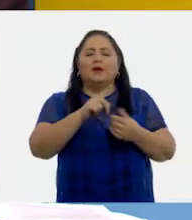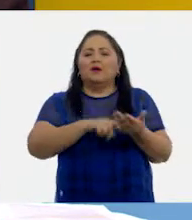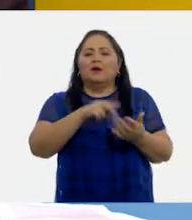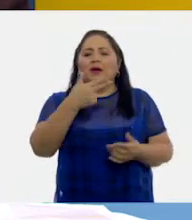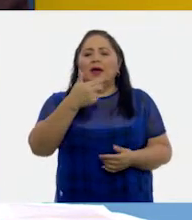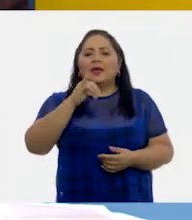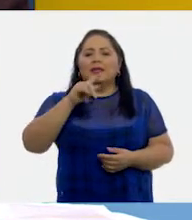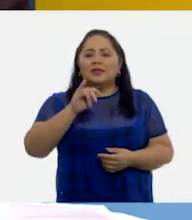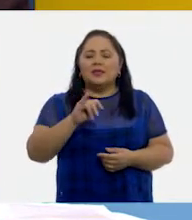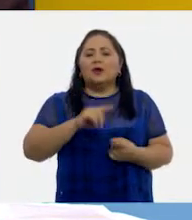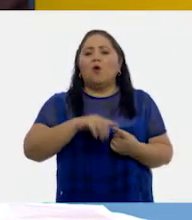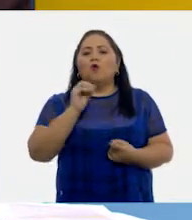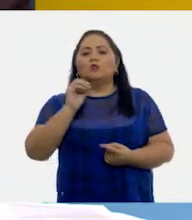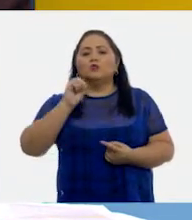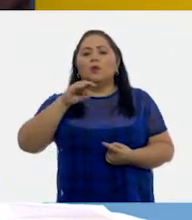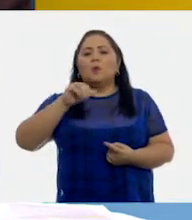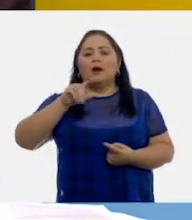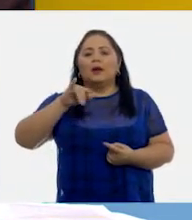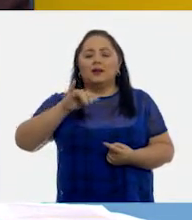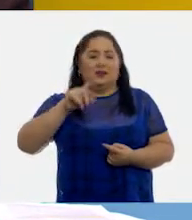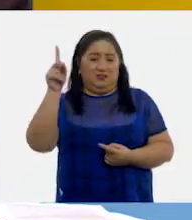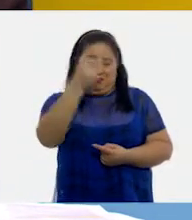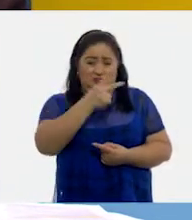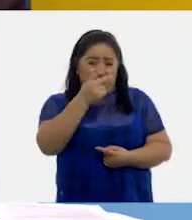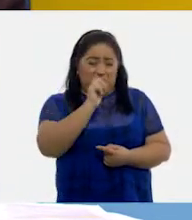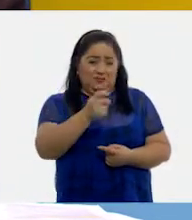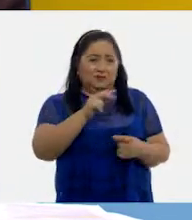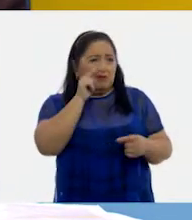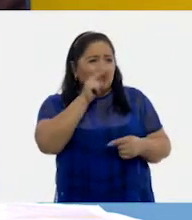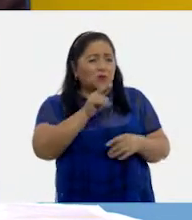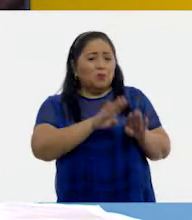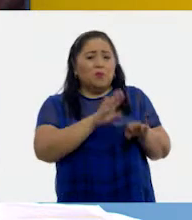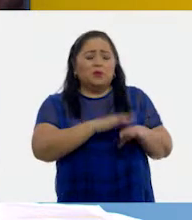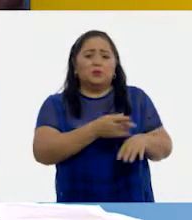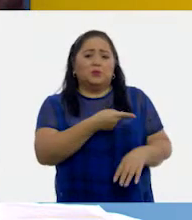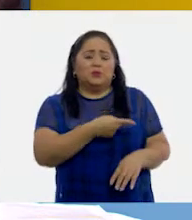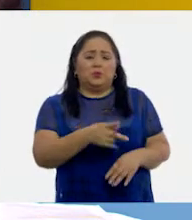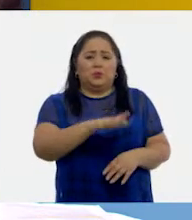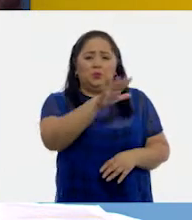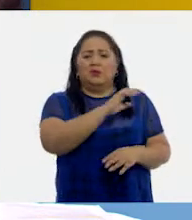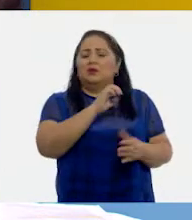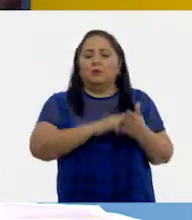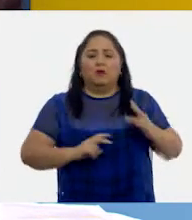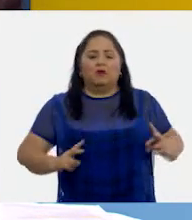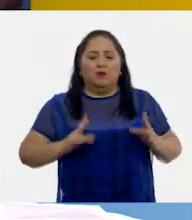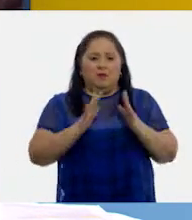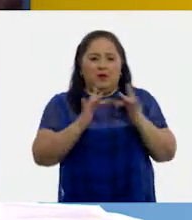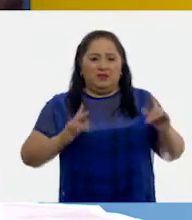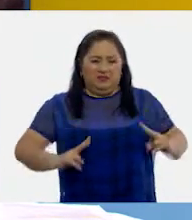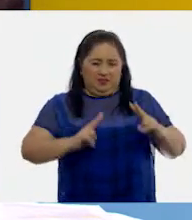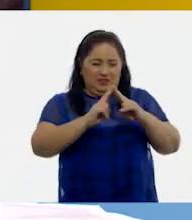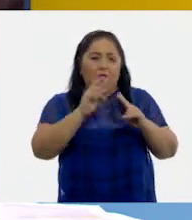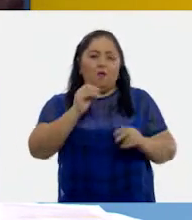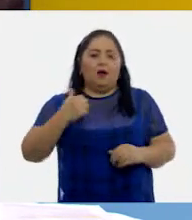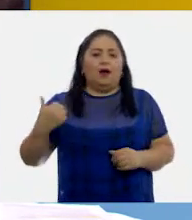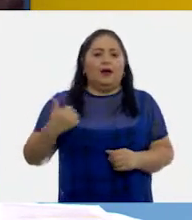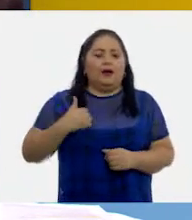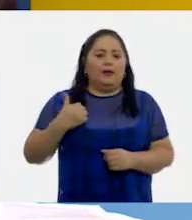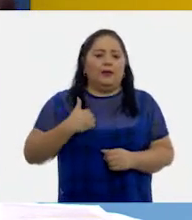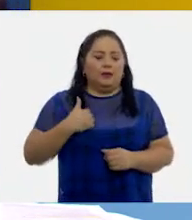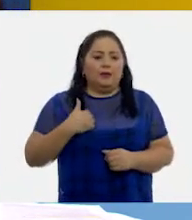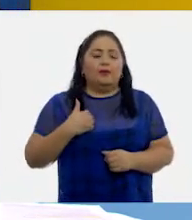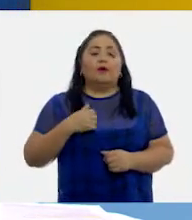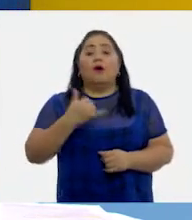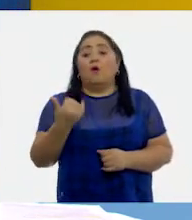o Somalia y tener mejores condiciones en naciones como Francia o Canadá.